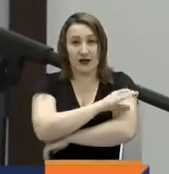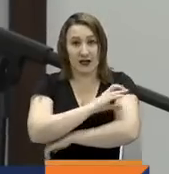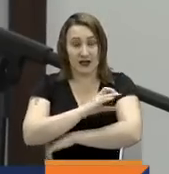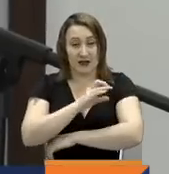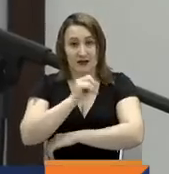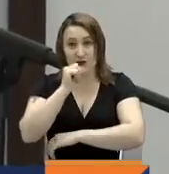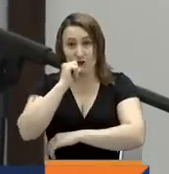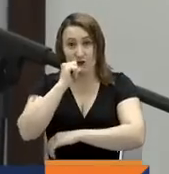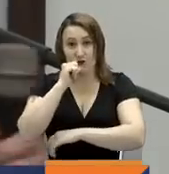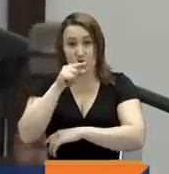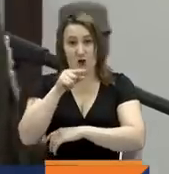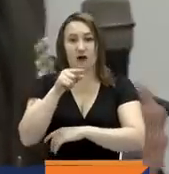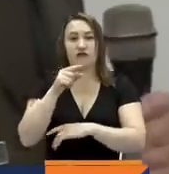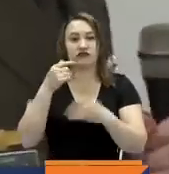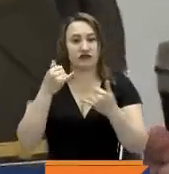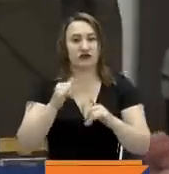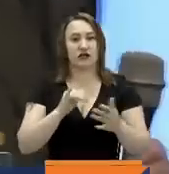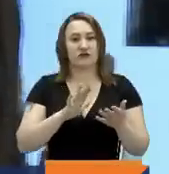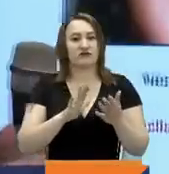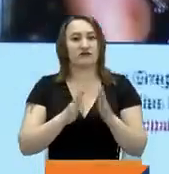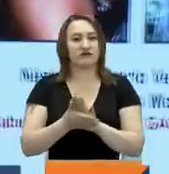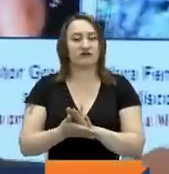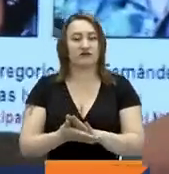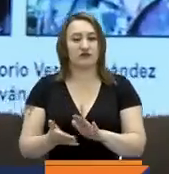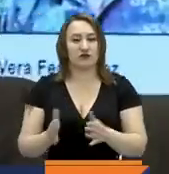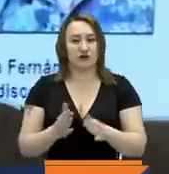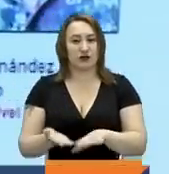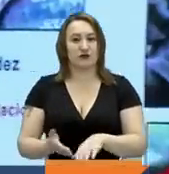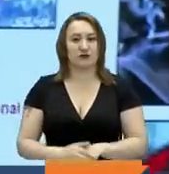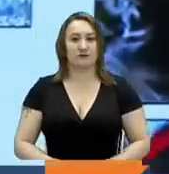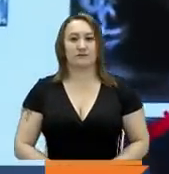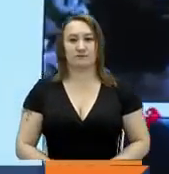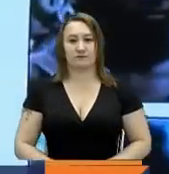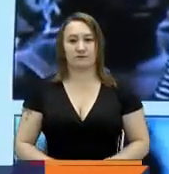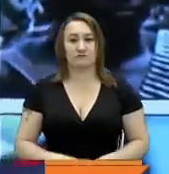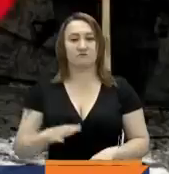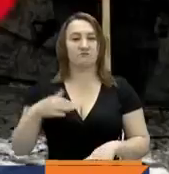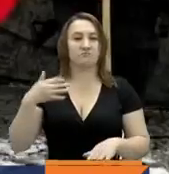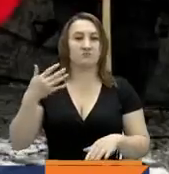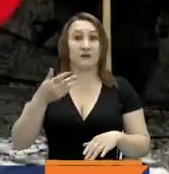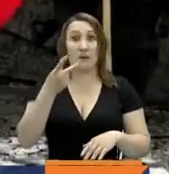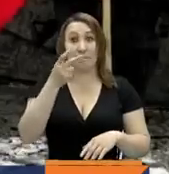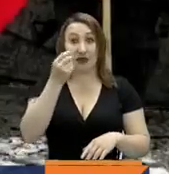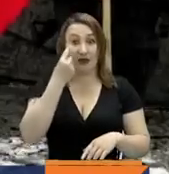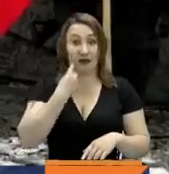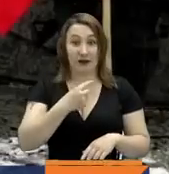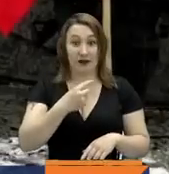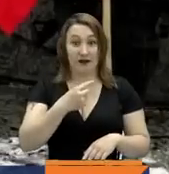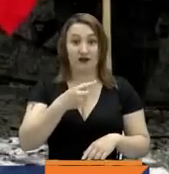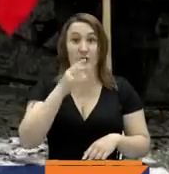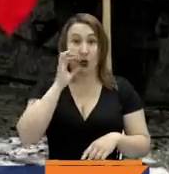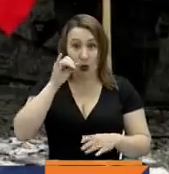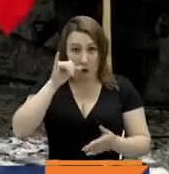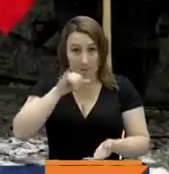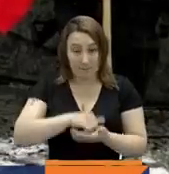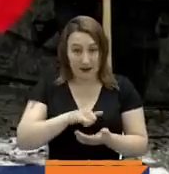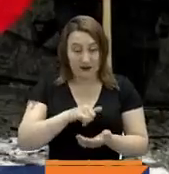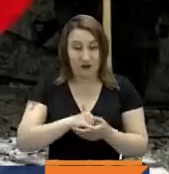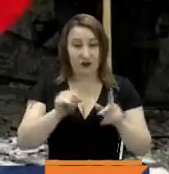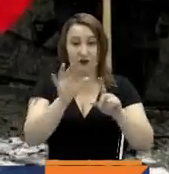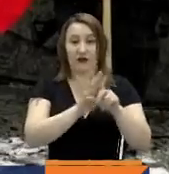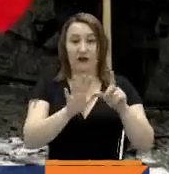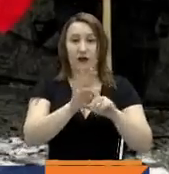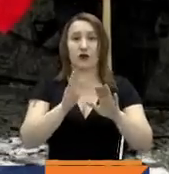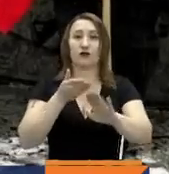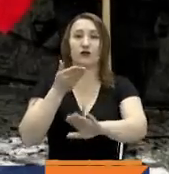está neutralizado 20 días después de este anuncio aparece quien sería Iván mordisco en un video proponiendole al nuevo gobierno